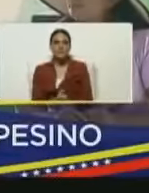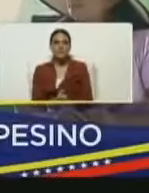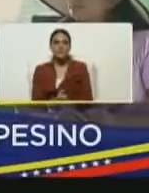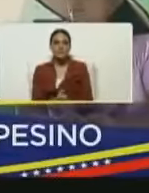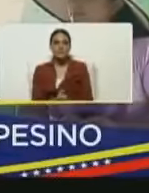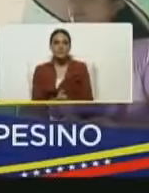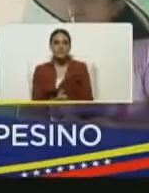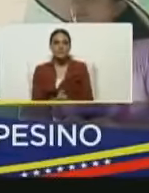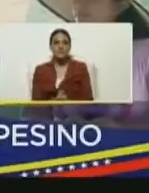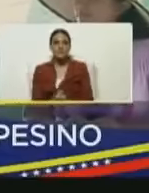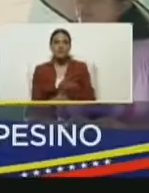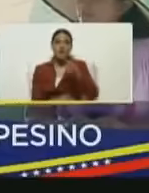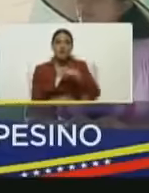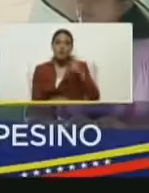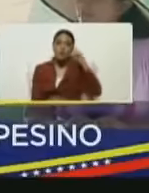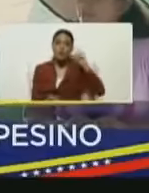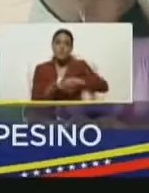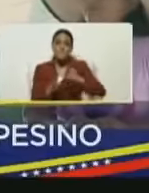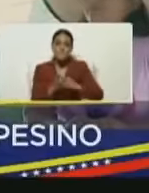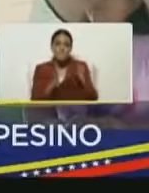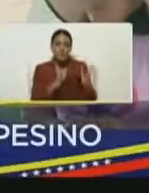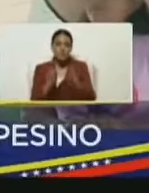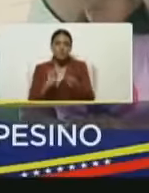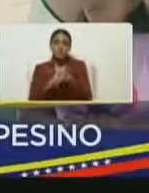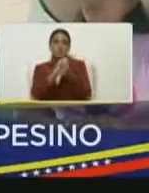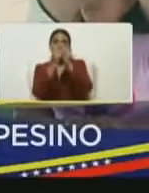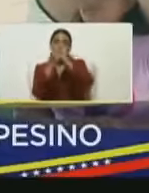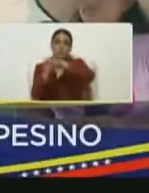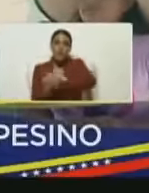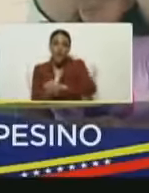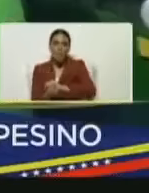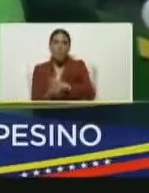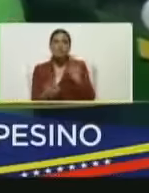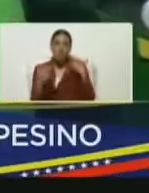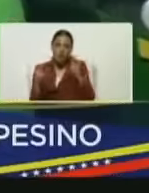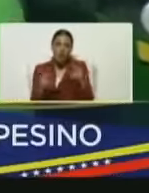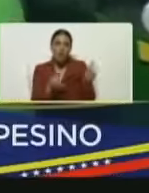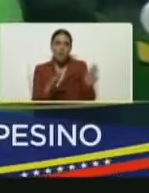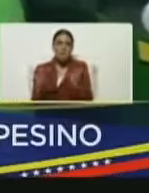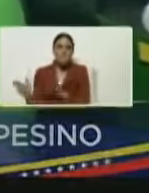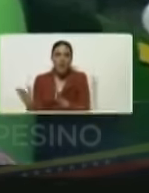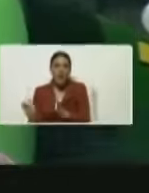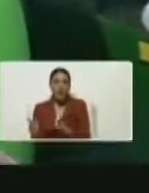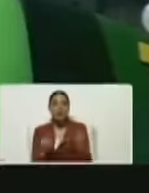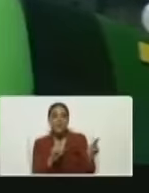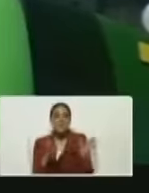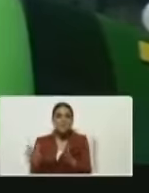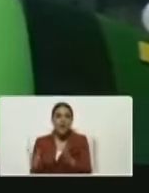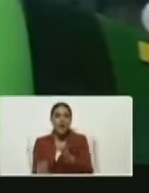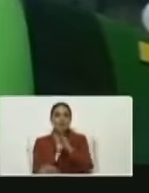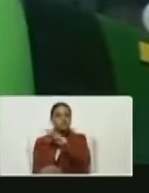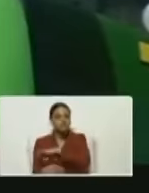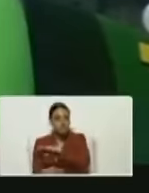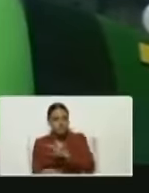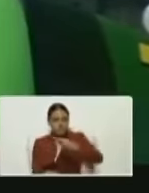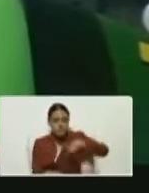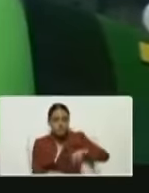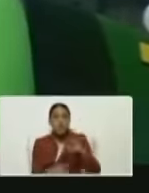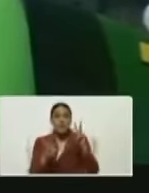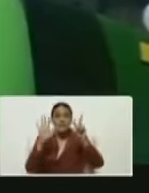para un proceso de más cambios y transformaciones. El plan de la patria, de la